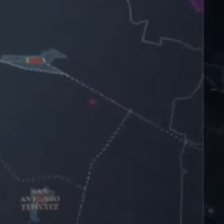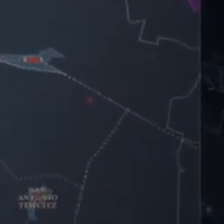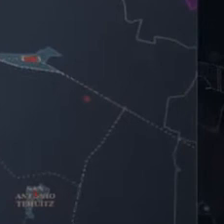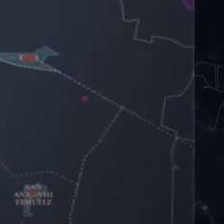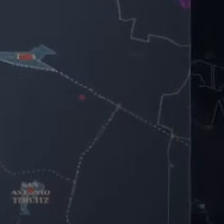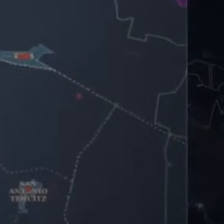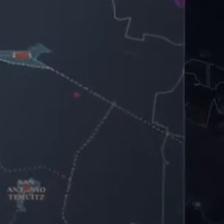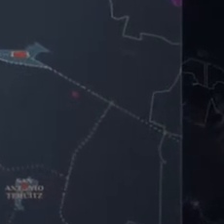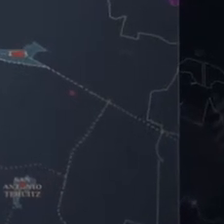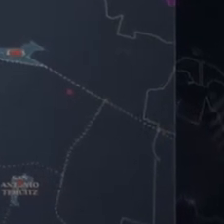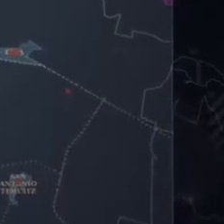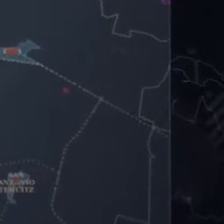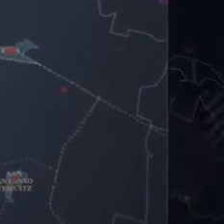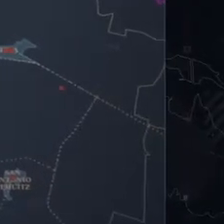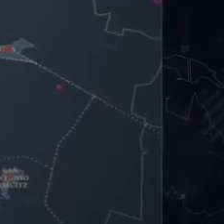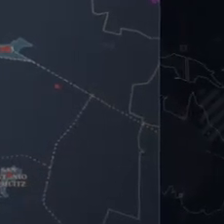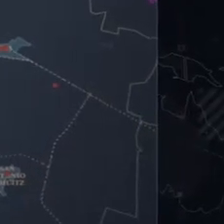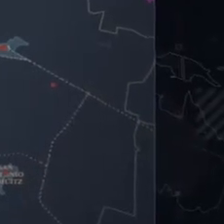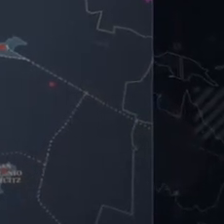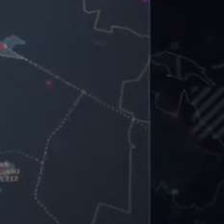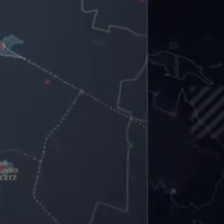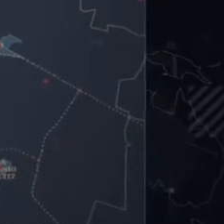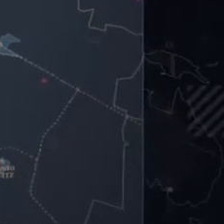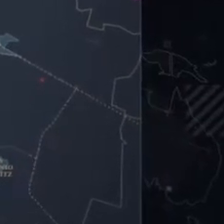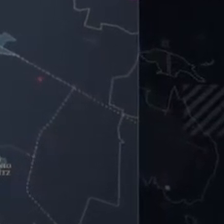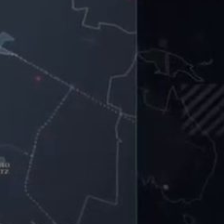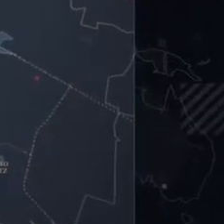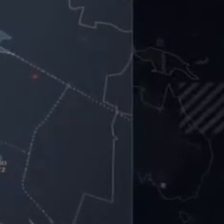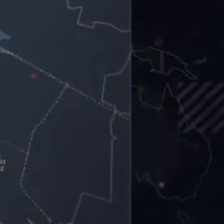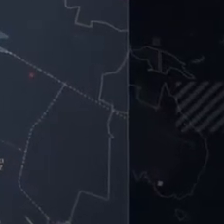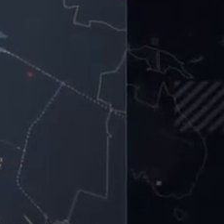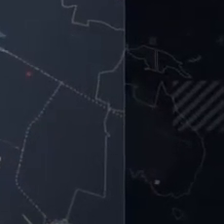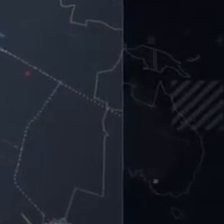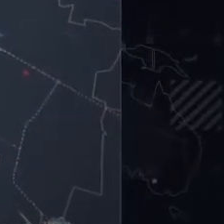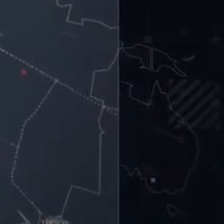45.749 personas contagiadas de coronavirus, que viven en